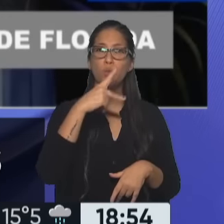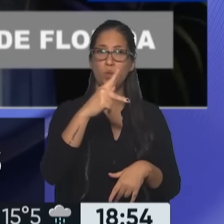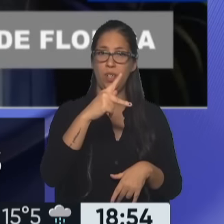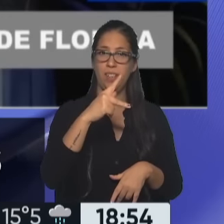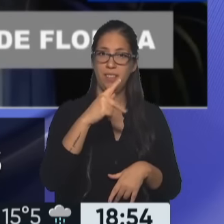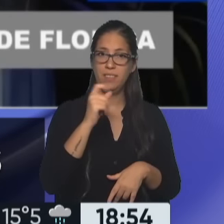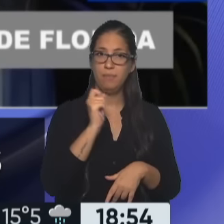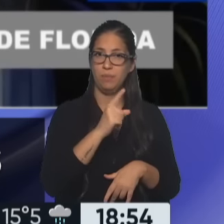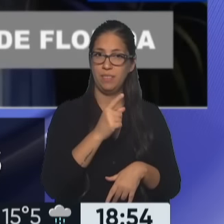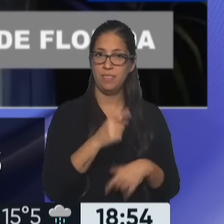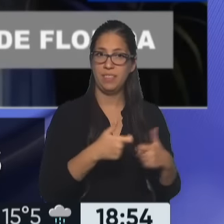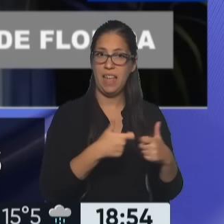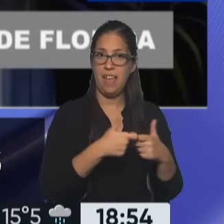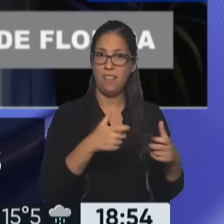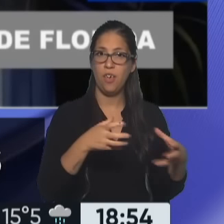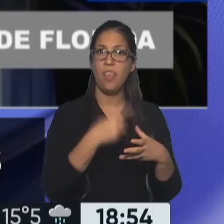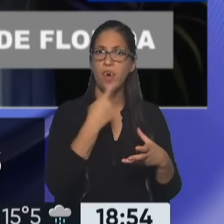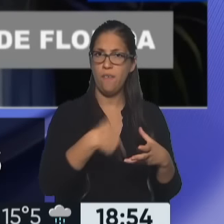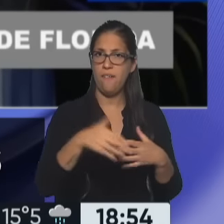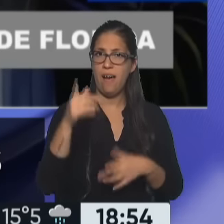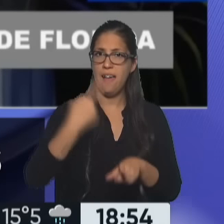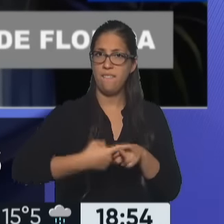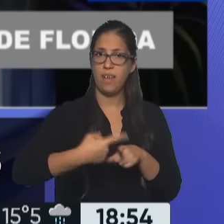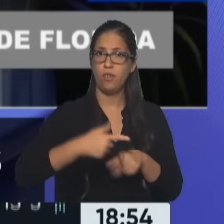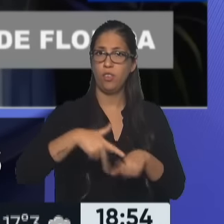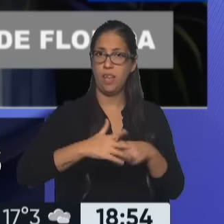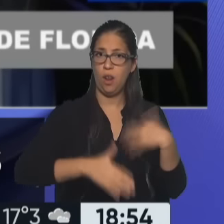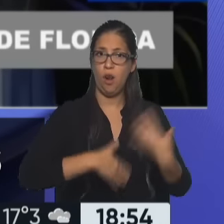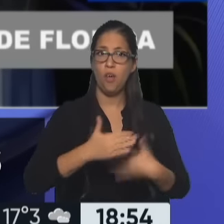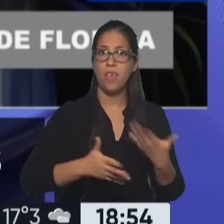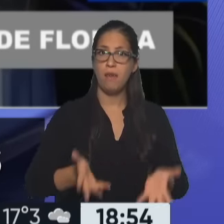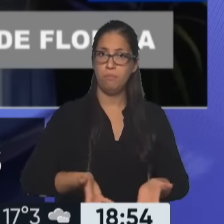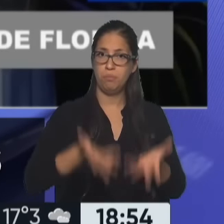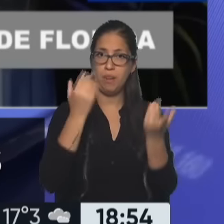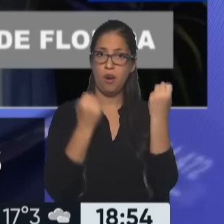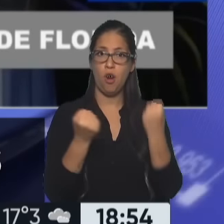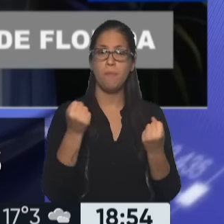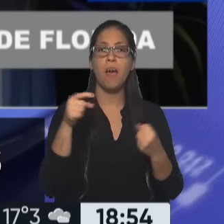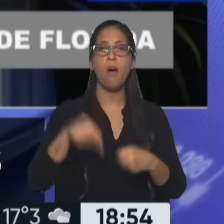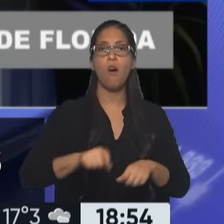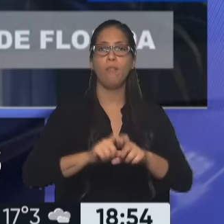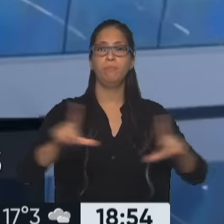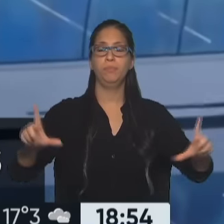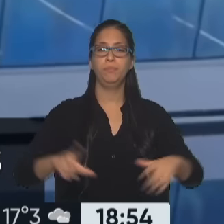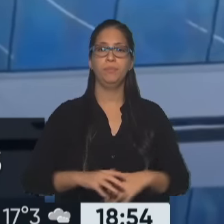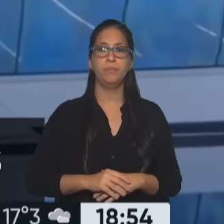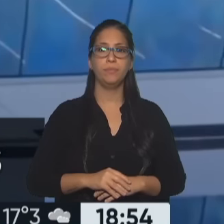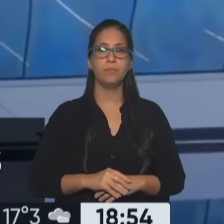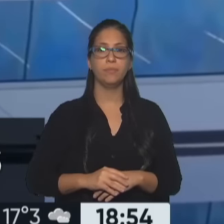quien acordó hacer un evento sobre tecnología y crecimiento económico. Esto sucedía, vamos.